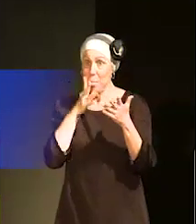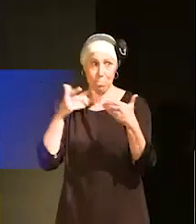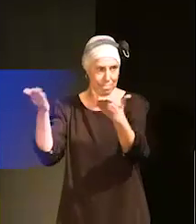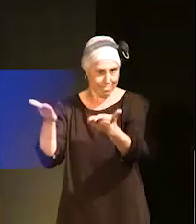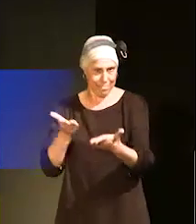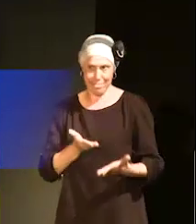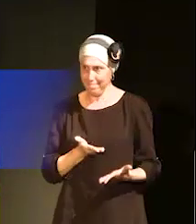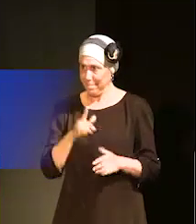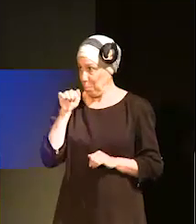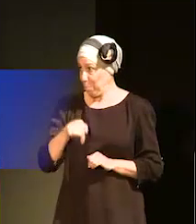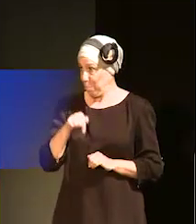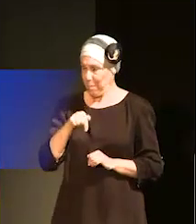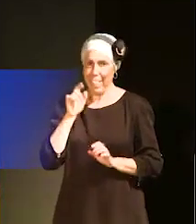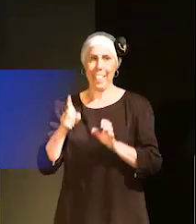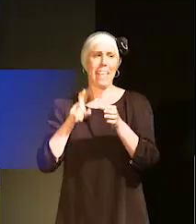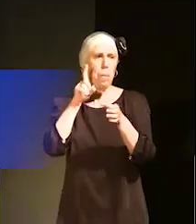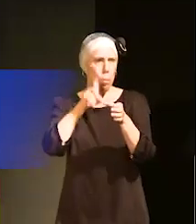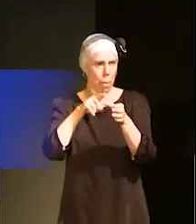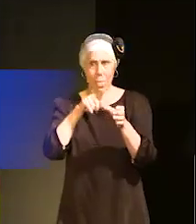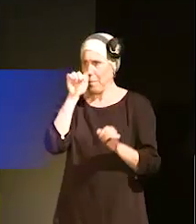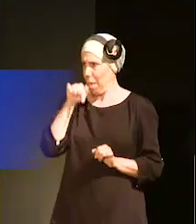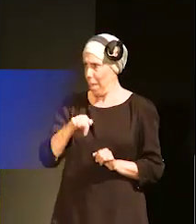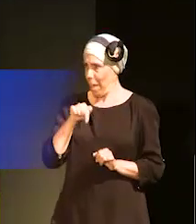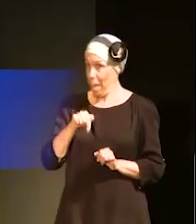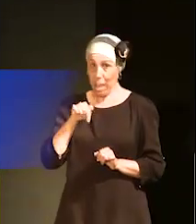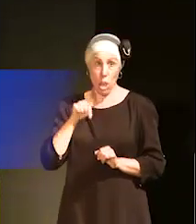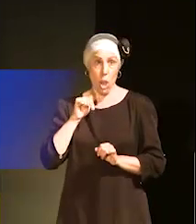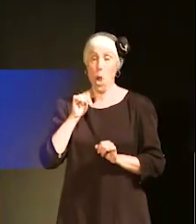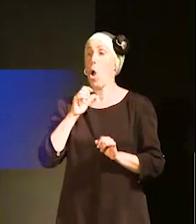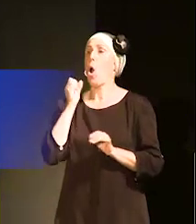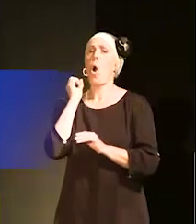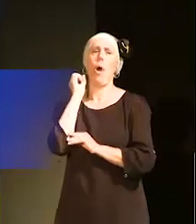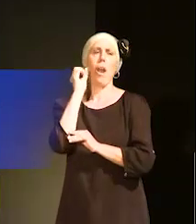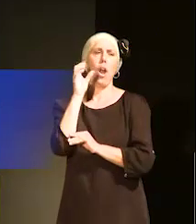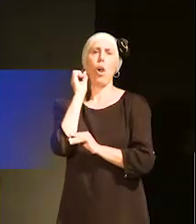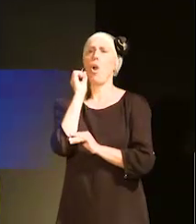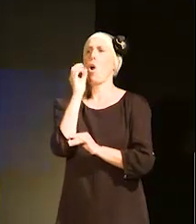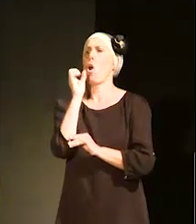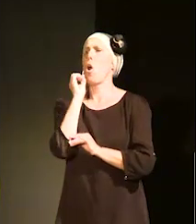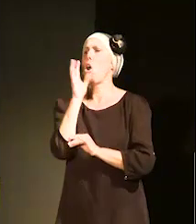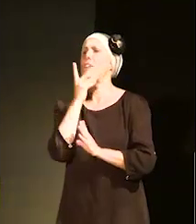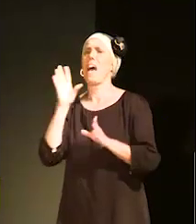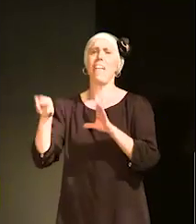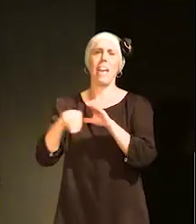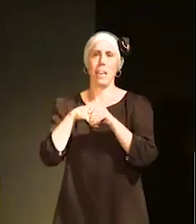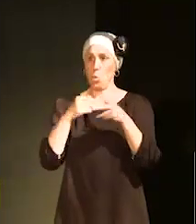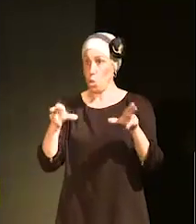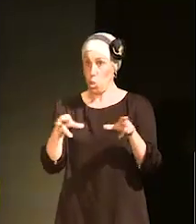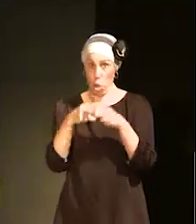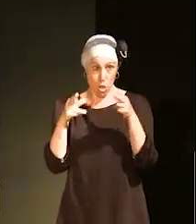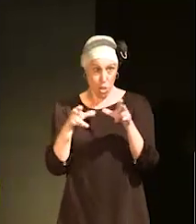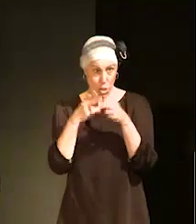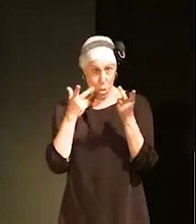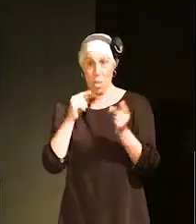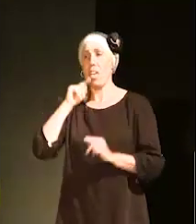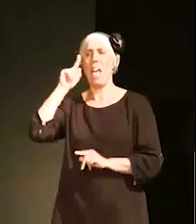para participar y estar aquí en las jornadas de inclusión social y educación en